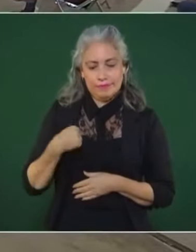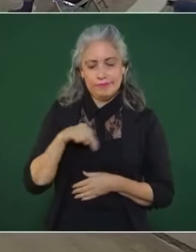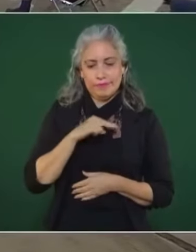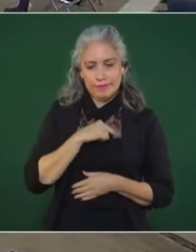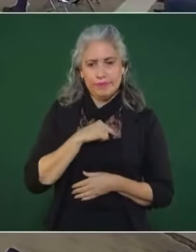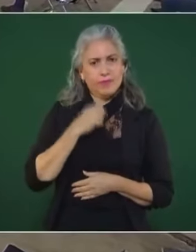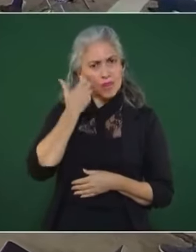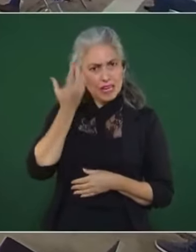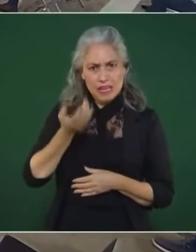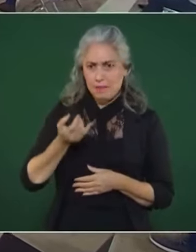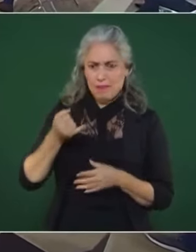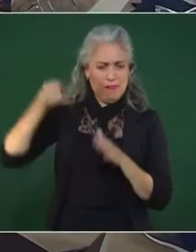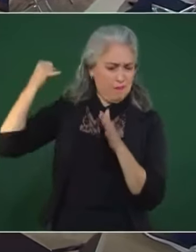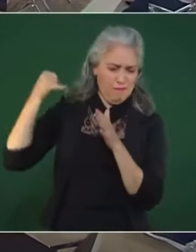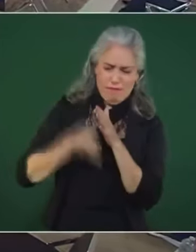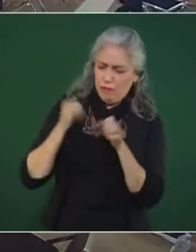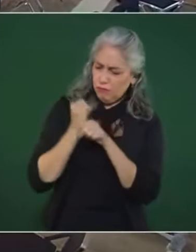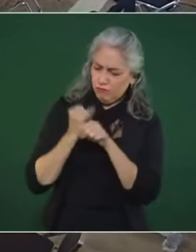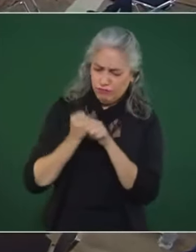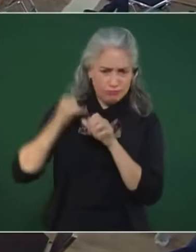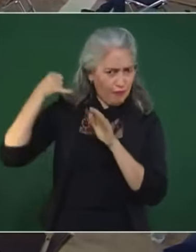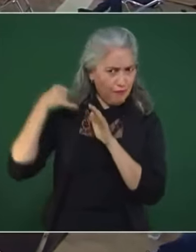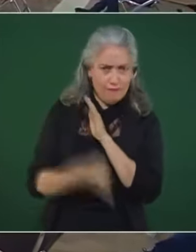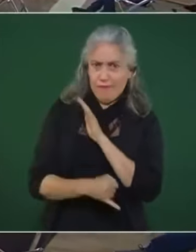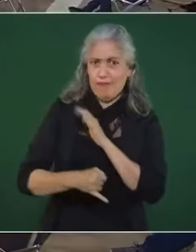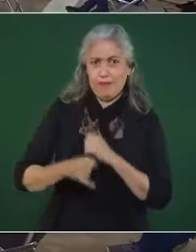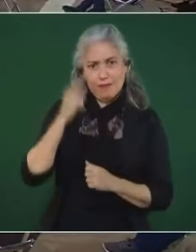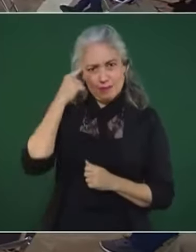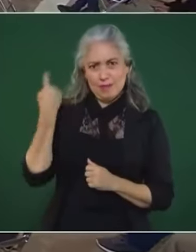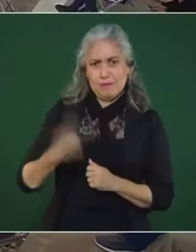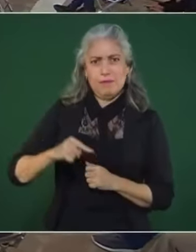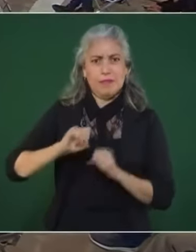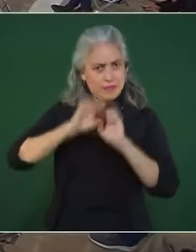llegar al fondo porque no tenemos